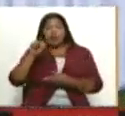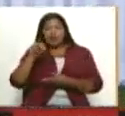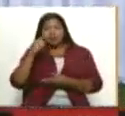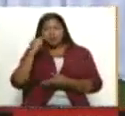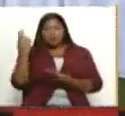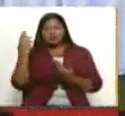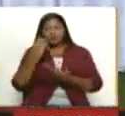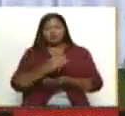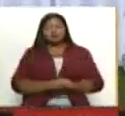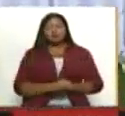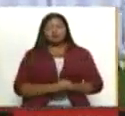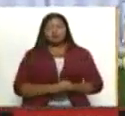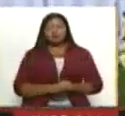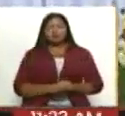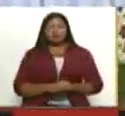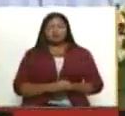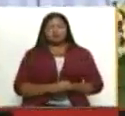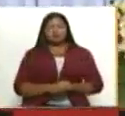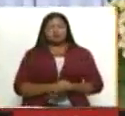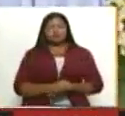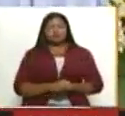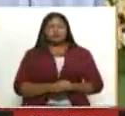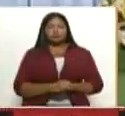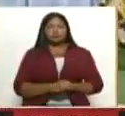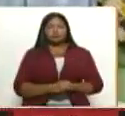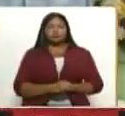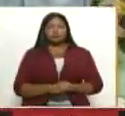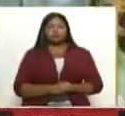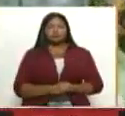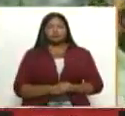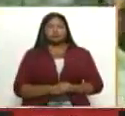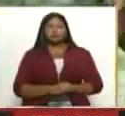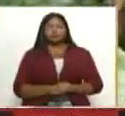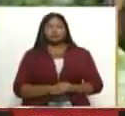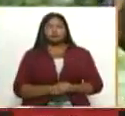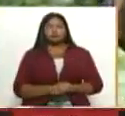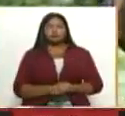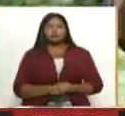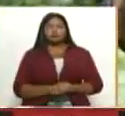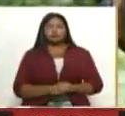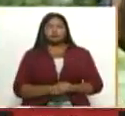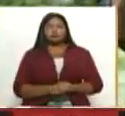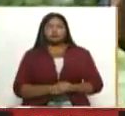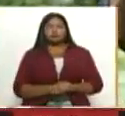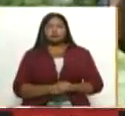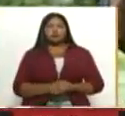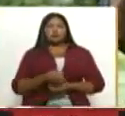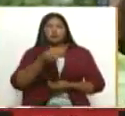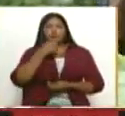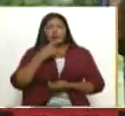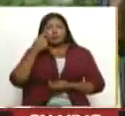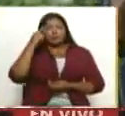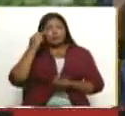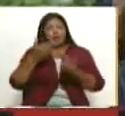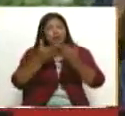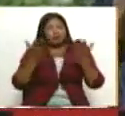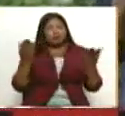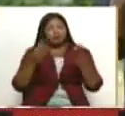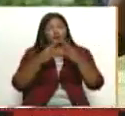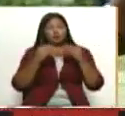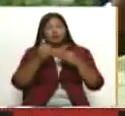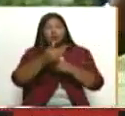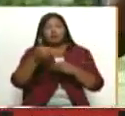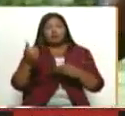de inmediato. Esto ya es como... Bueno, aún son buenos días a todas y todos.